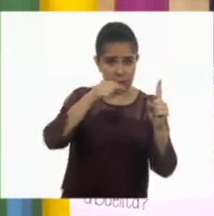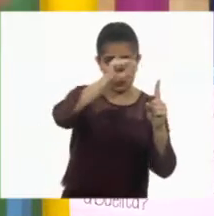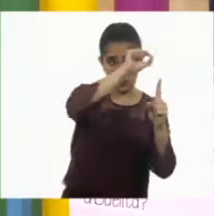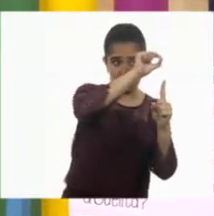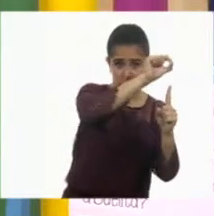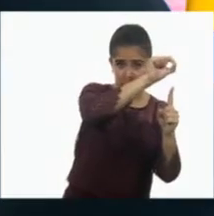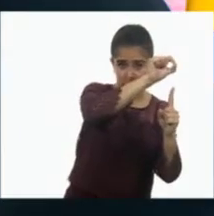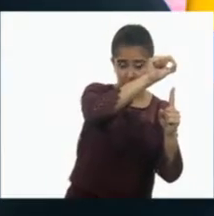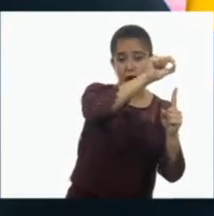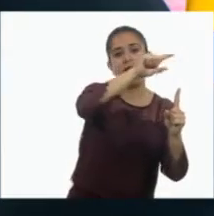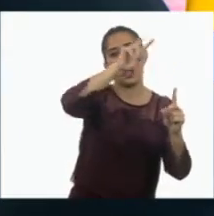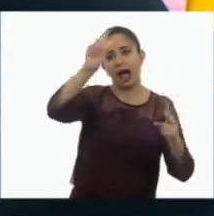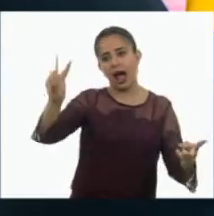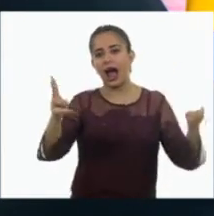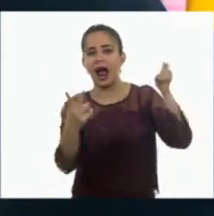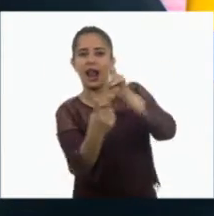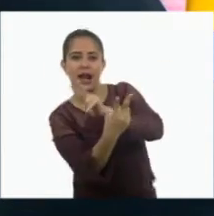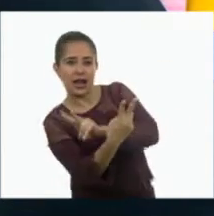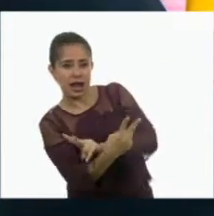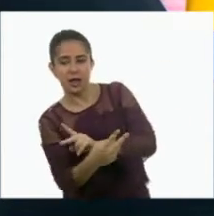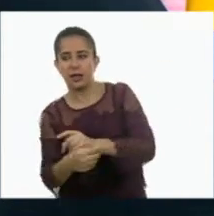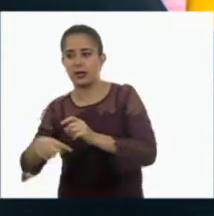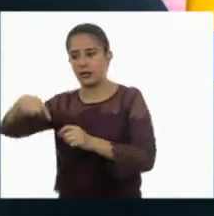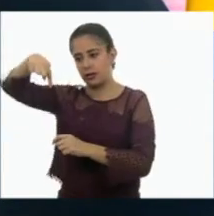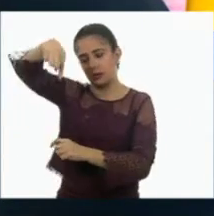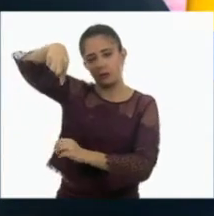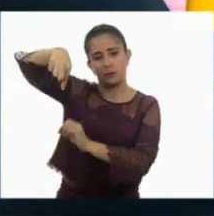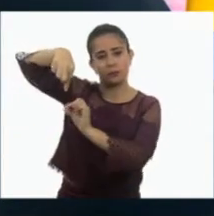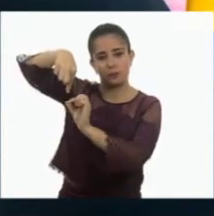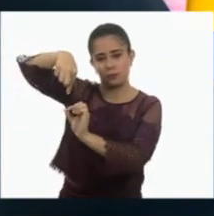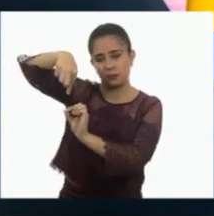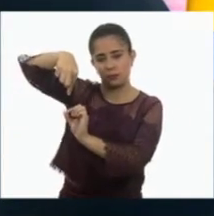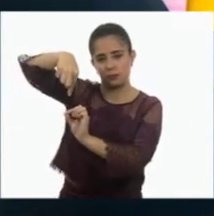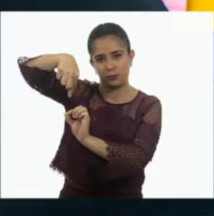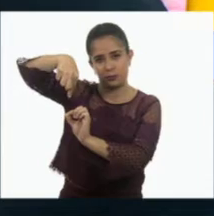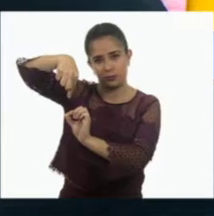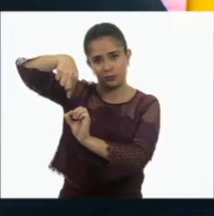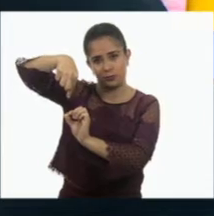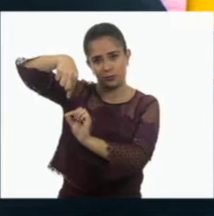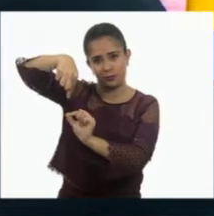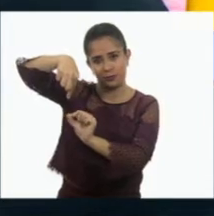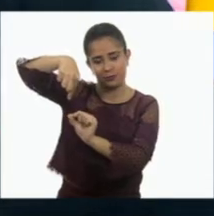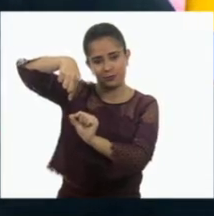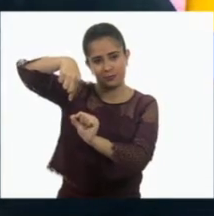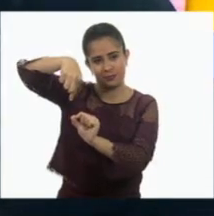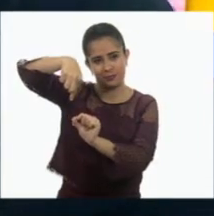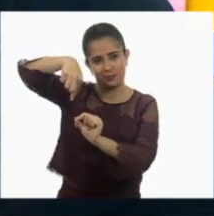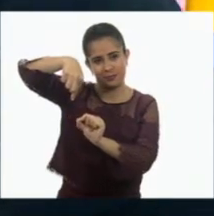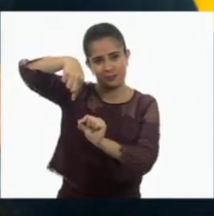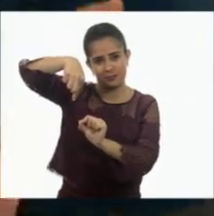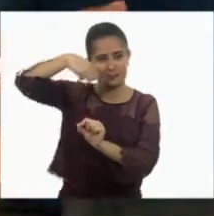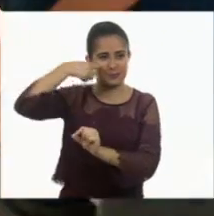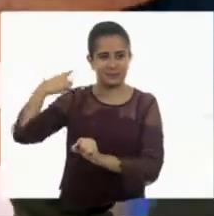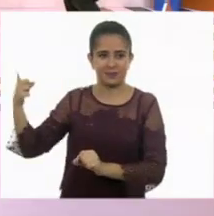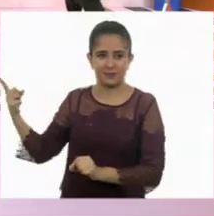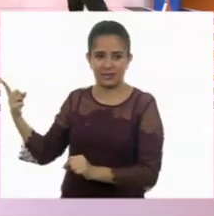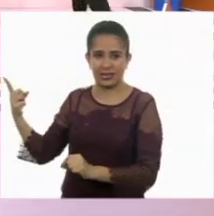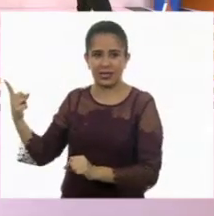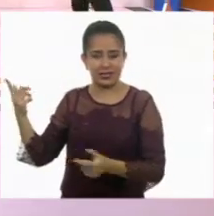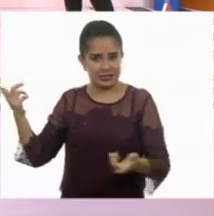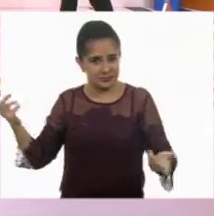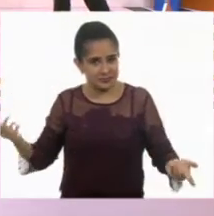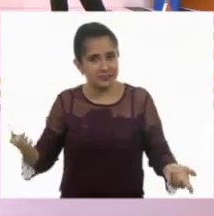es al revés, es lo contrario. O sea, la línea y el punto abajo. Y esto le